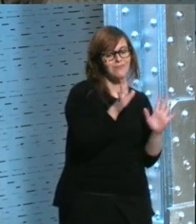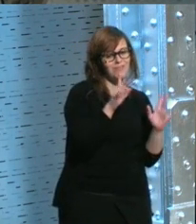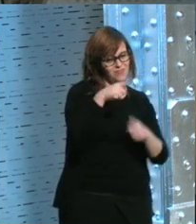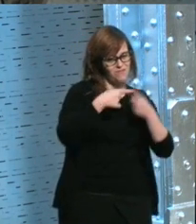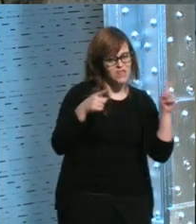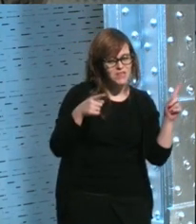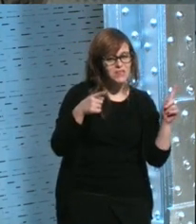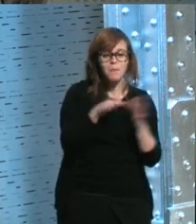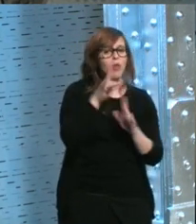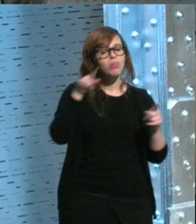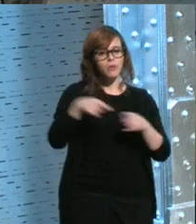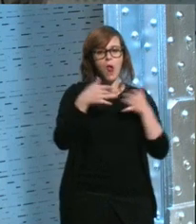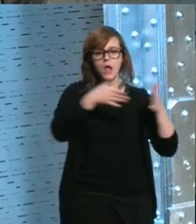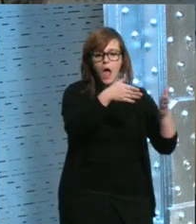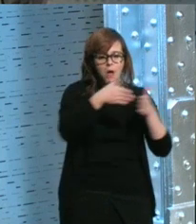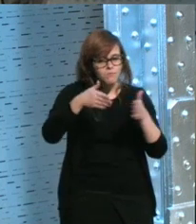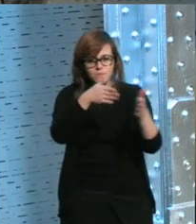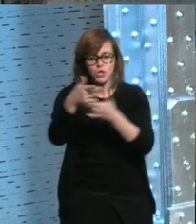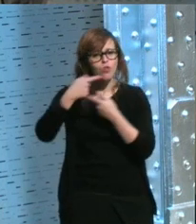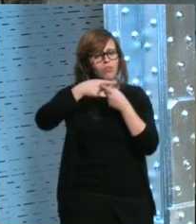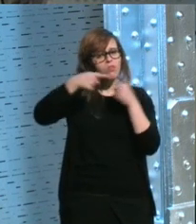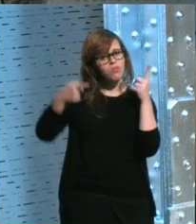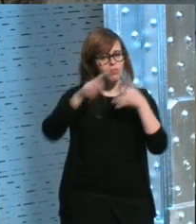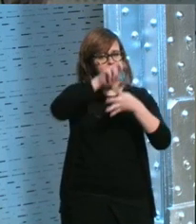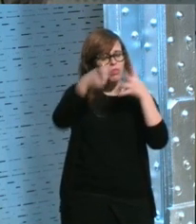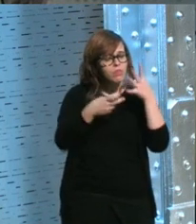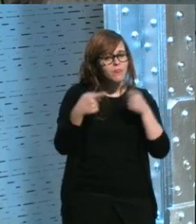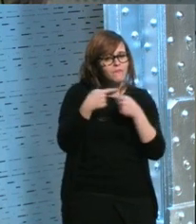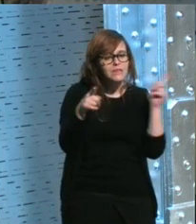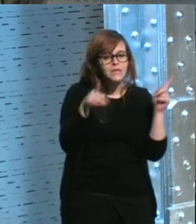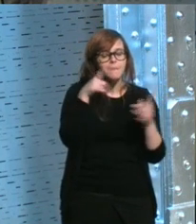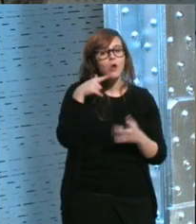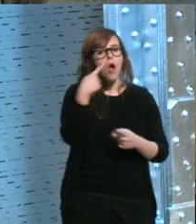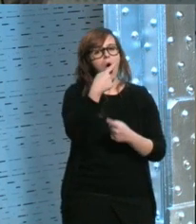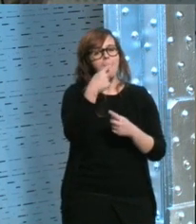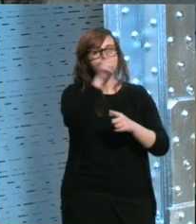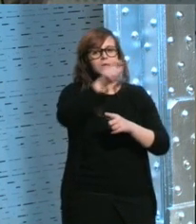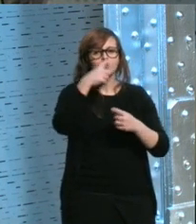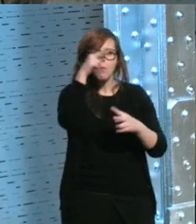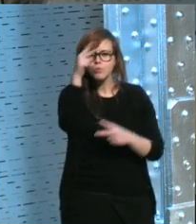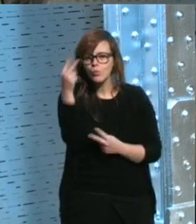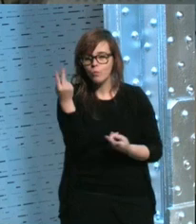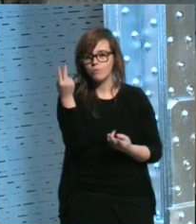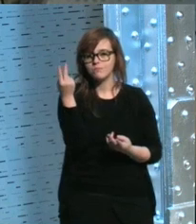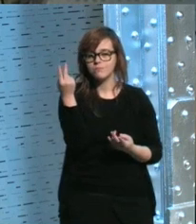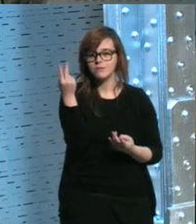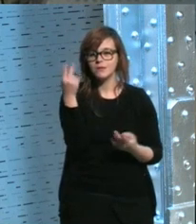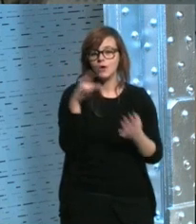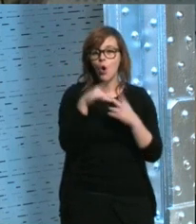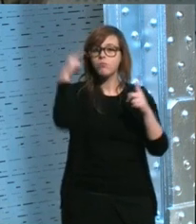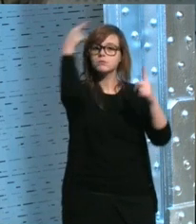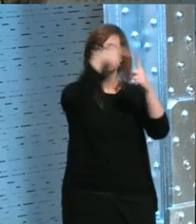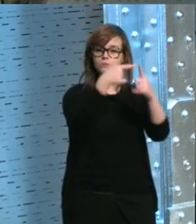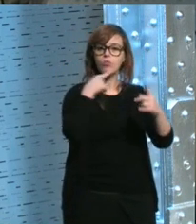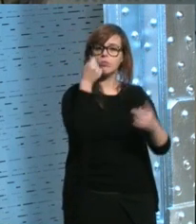que sigas, hay cada vez más gente que se preocupa con equilibrios diferentes por ganar